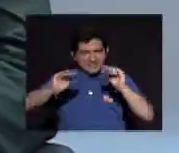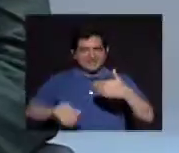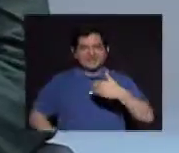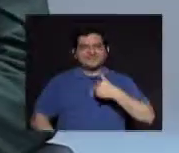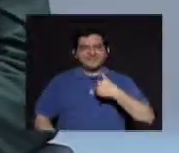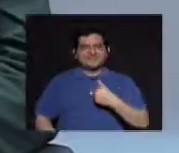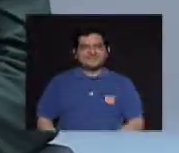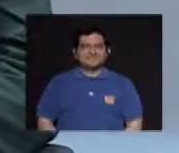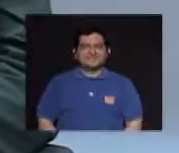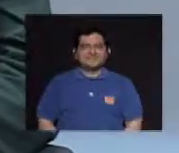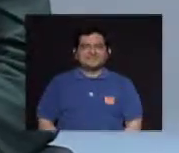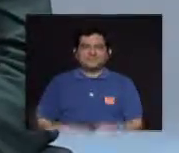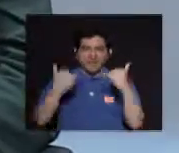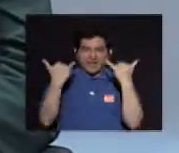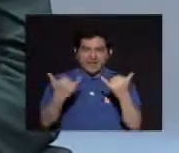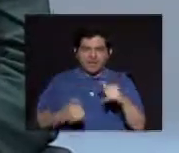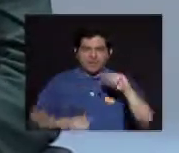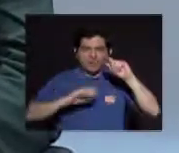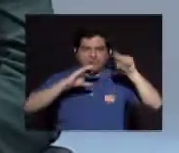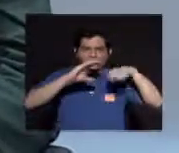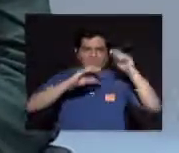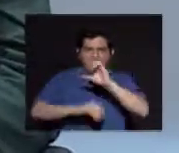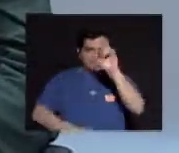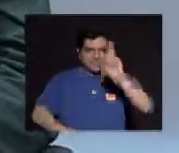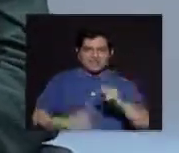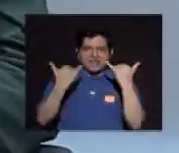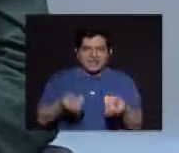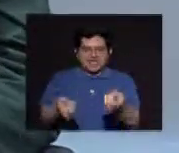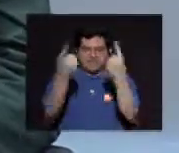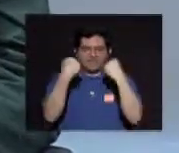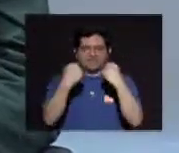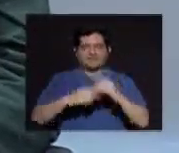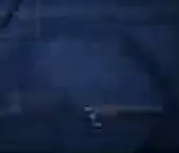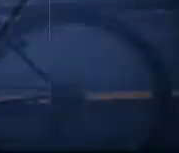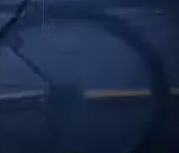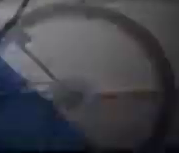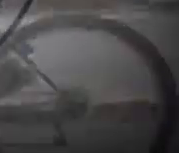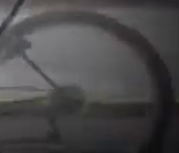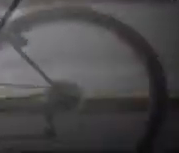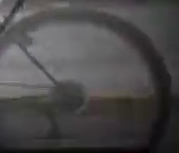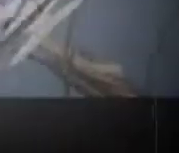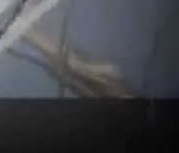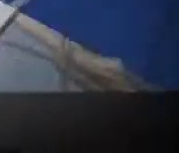didáctico realmente. Vamos a nuestra sección Cinético y regresamos.